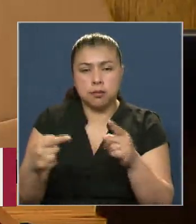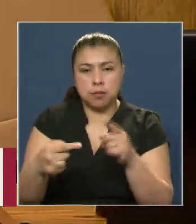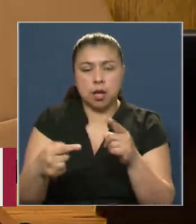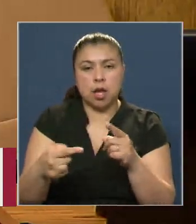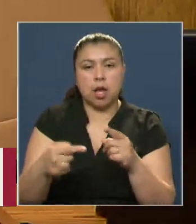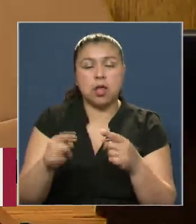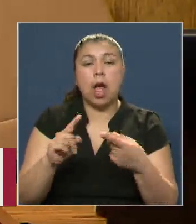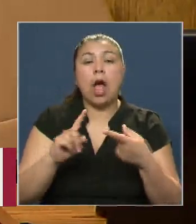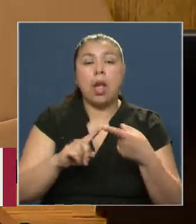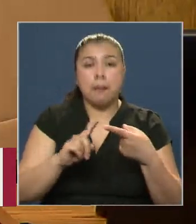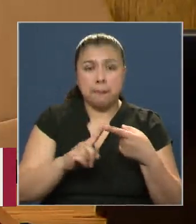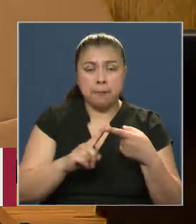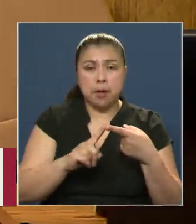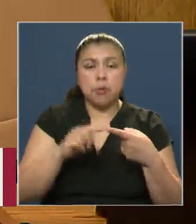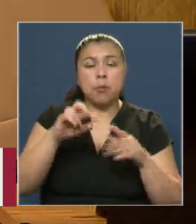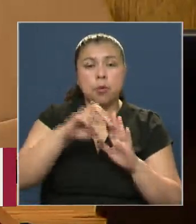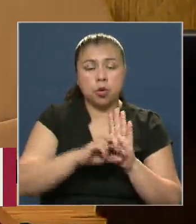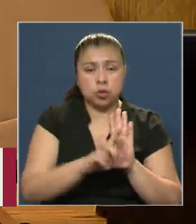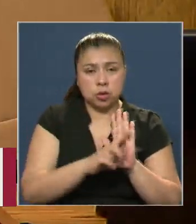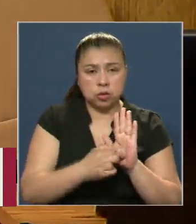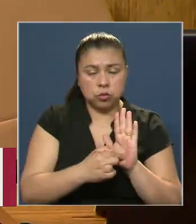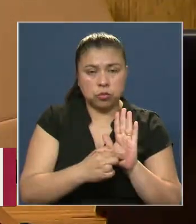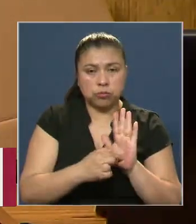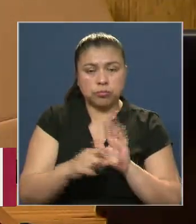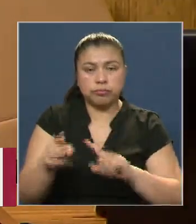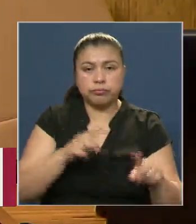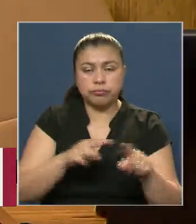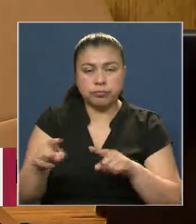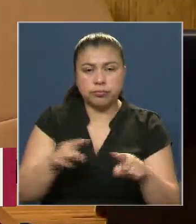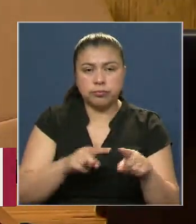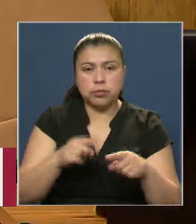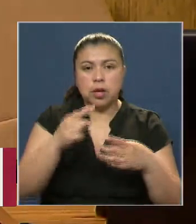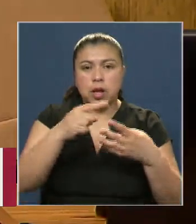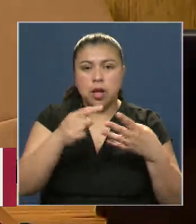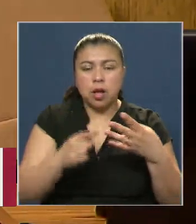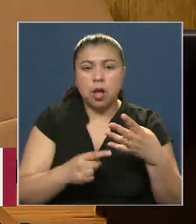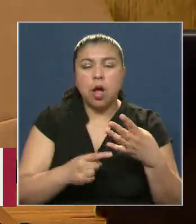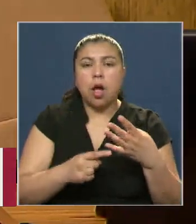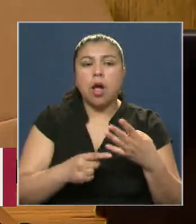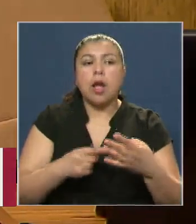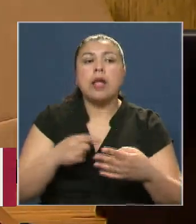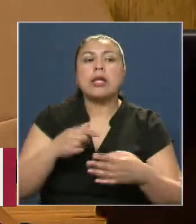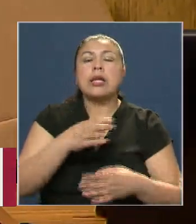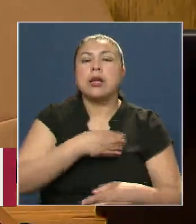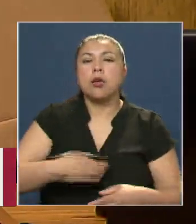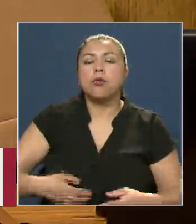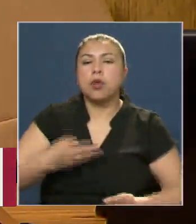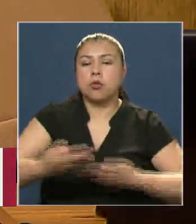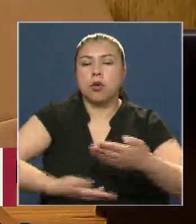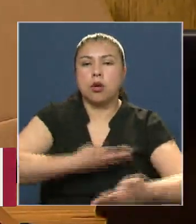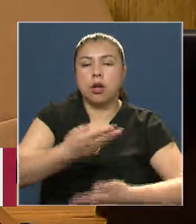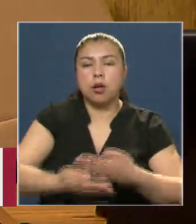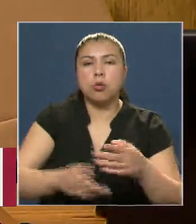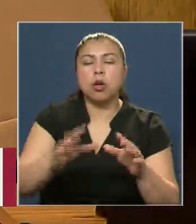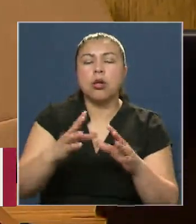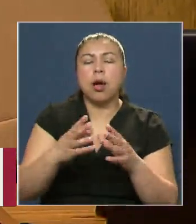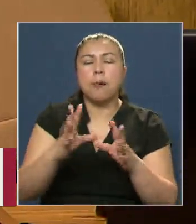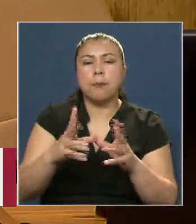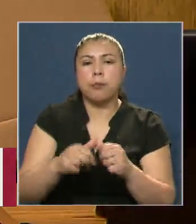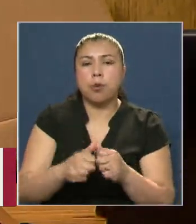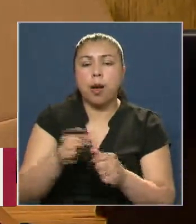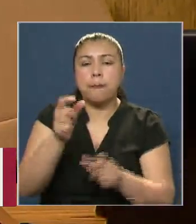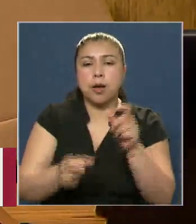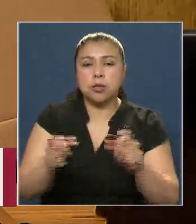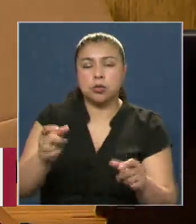En primer lugar, este proyecto coordina de manera intersectorial los múltiples beneficios que el Estado ha dispuesto para las familias. Miles y miles de chilenos